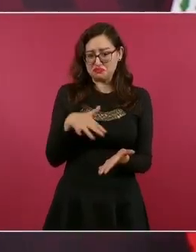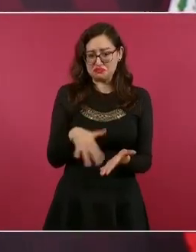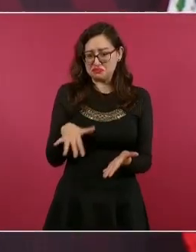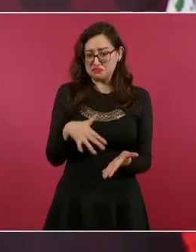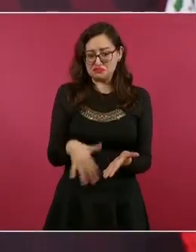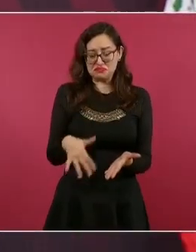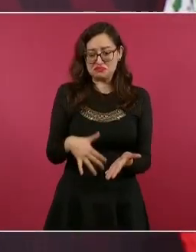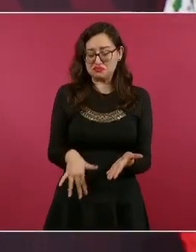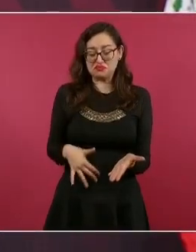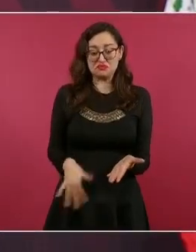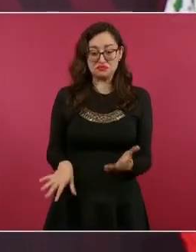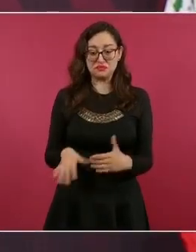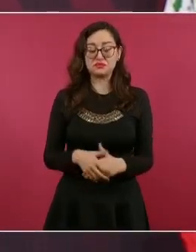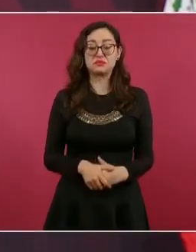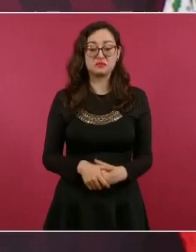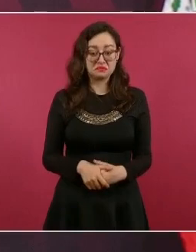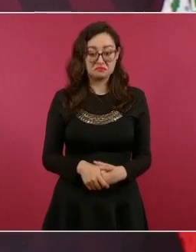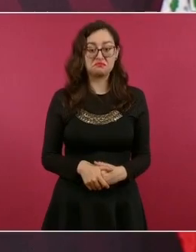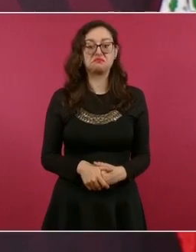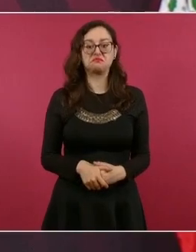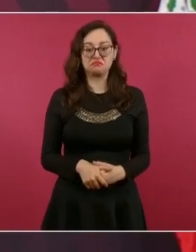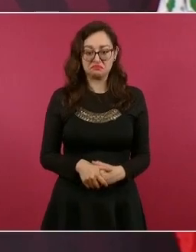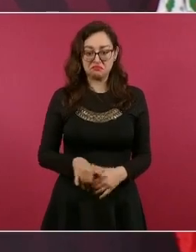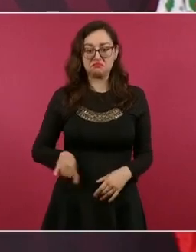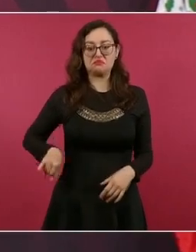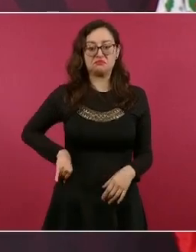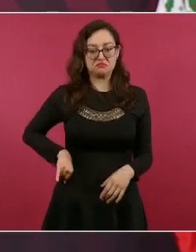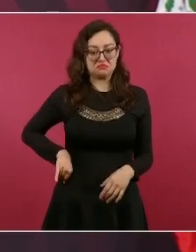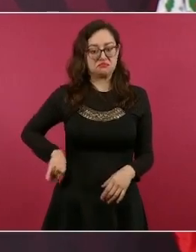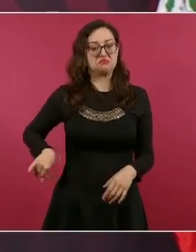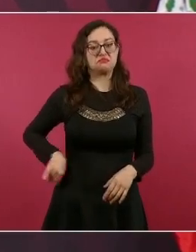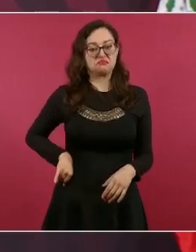rápido y es muy buen